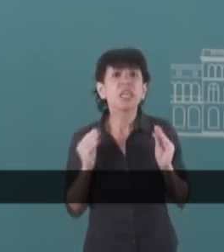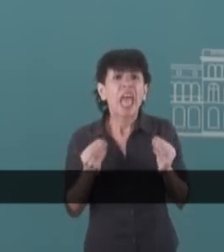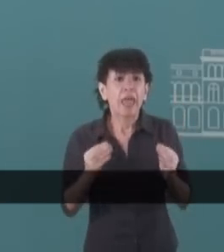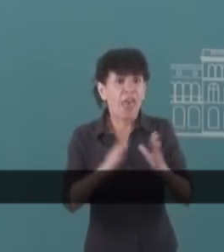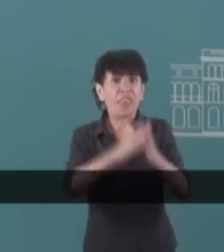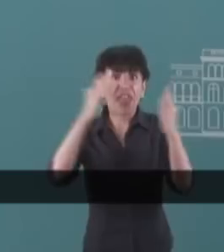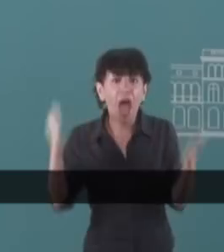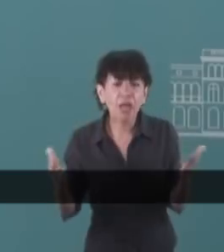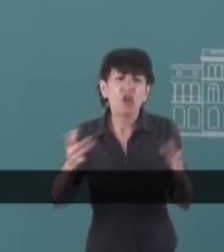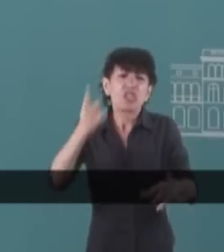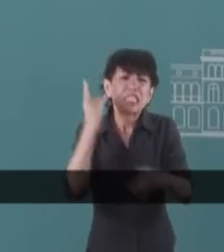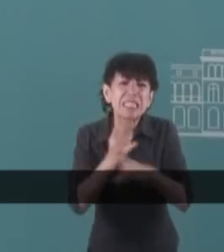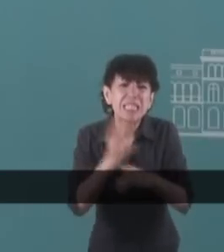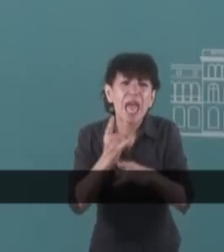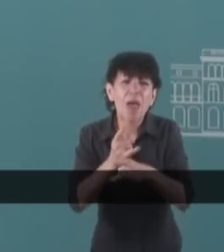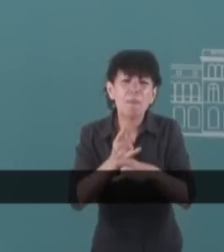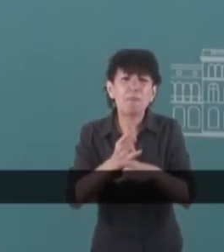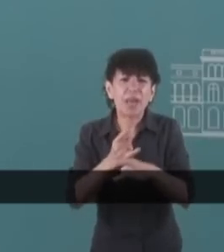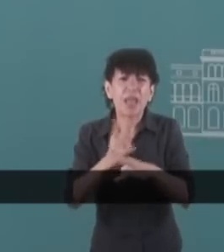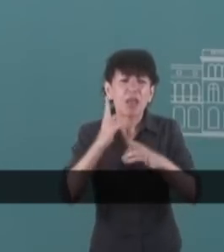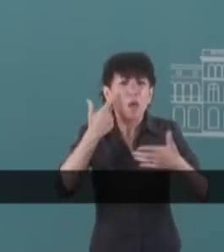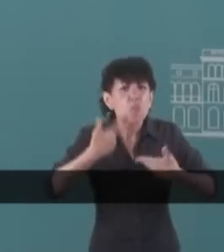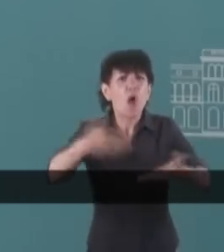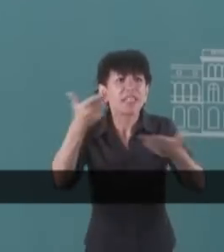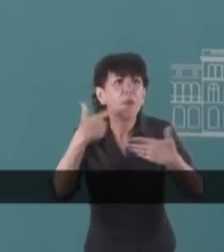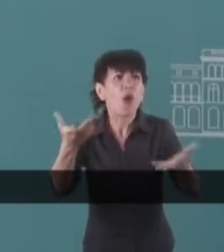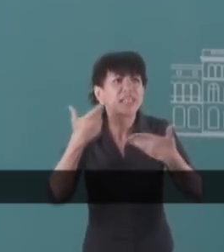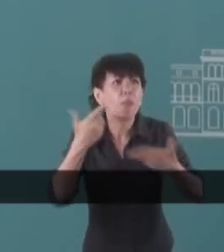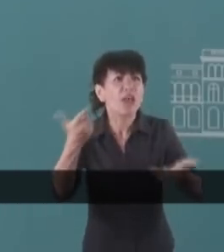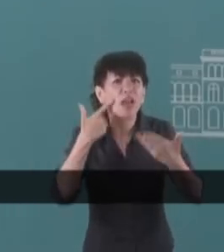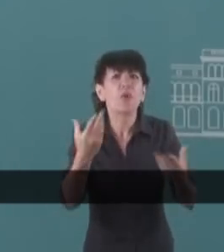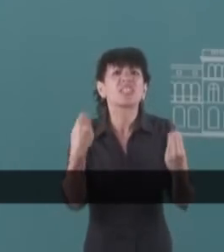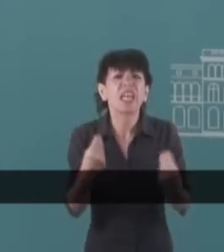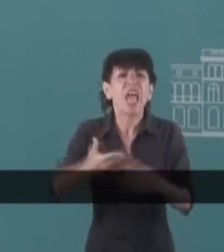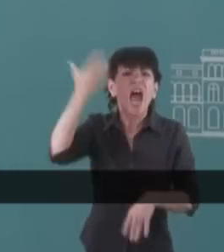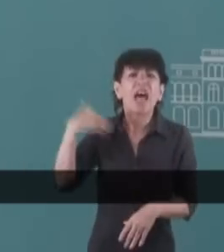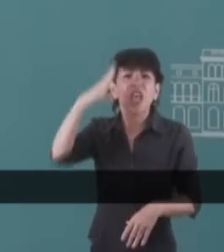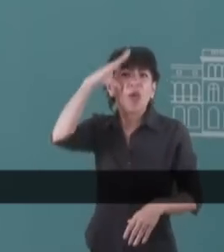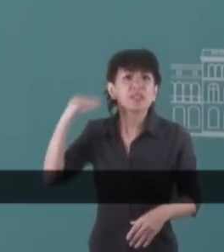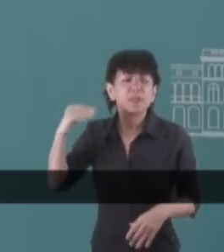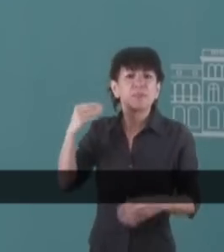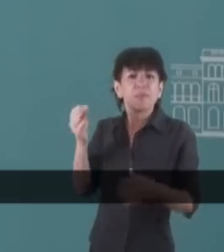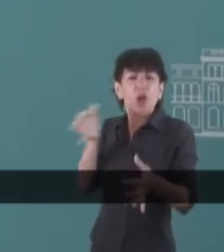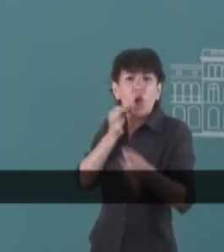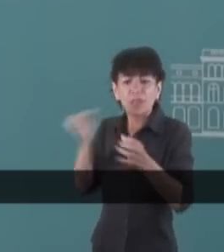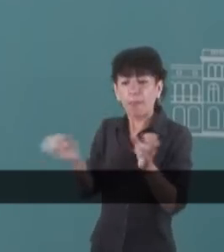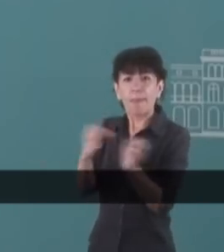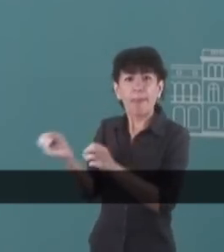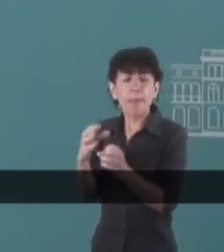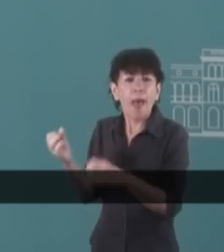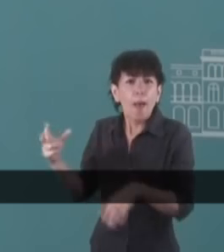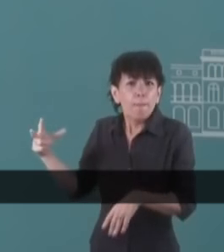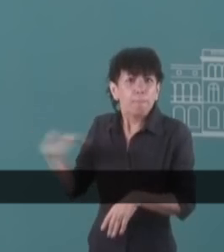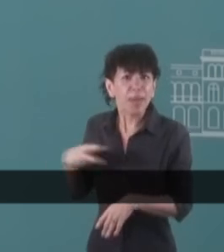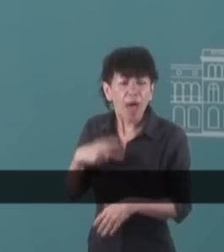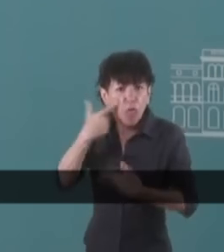tapa durante meses con las conversaciones privadas de la vicepresidenta con su secretario secretario general, en el cual lo más